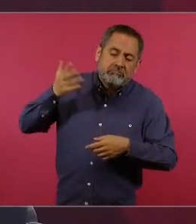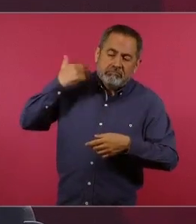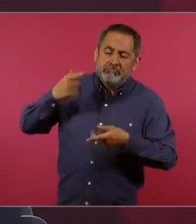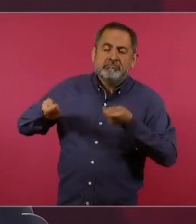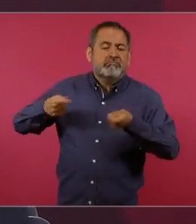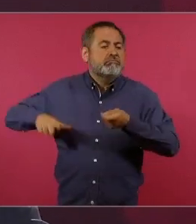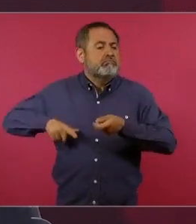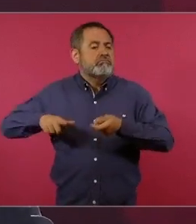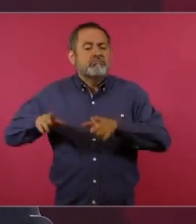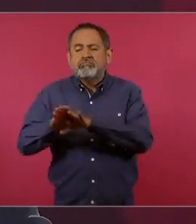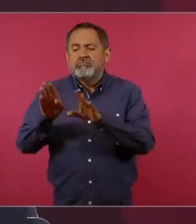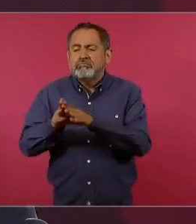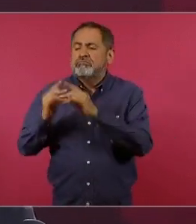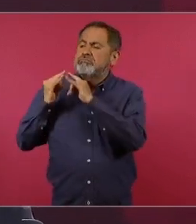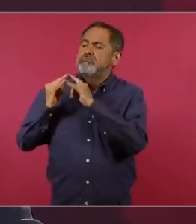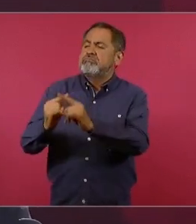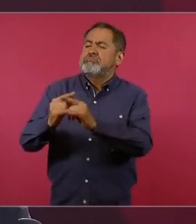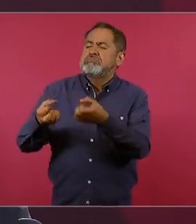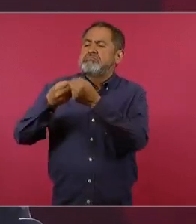ese plantón.